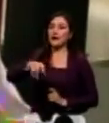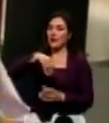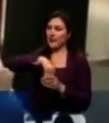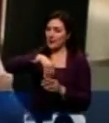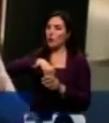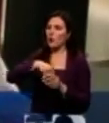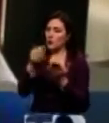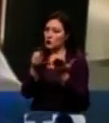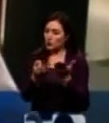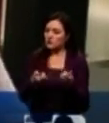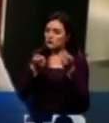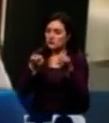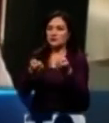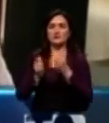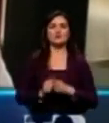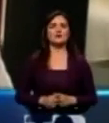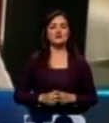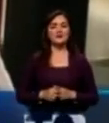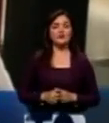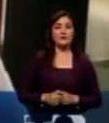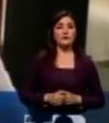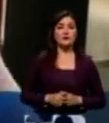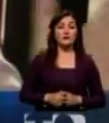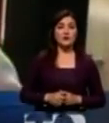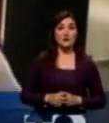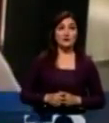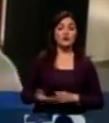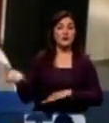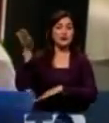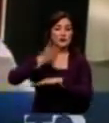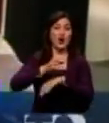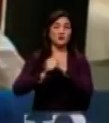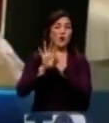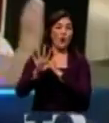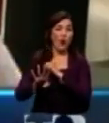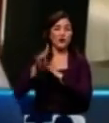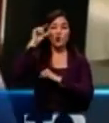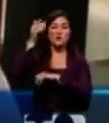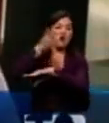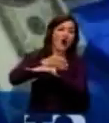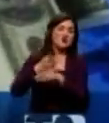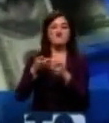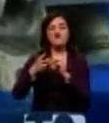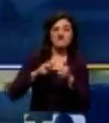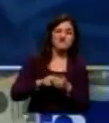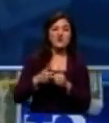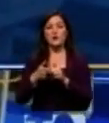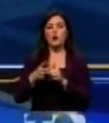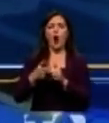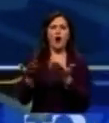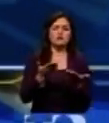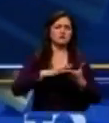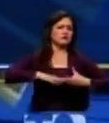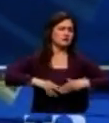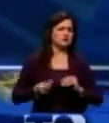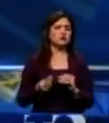no estamos en época de patear la pelota hacia adelante como lo hizo el gobierno en los últimos 4 años, sino más bien ya empezar a tomar acciones. Calcula que se podrían reducir